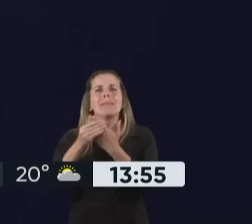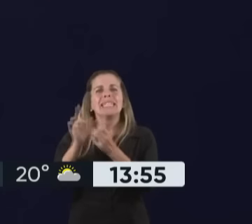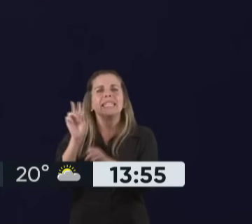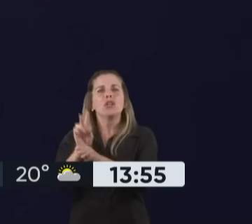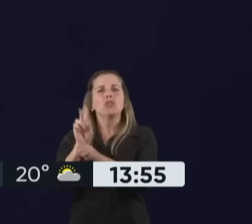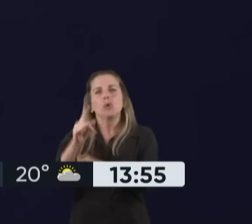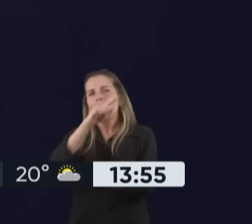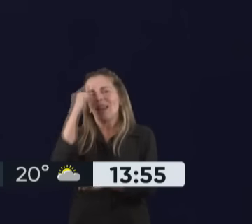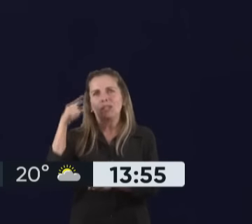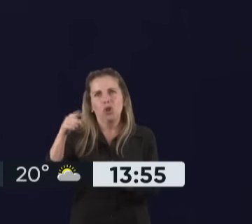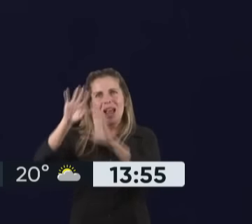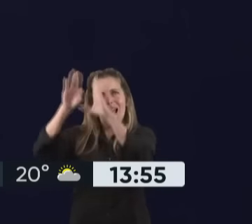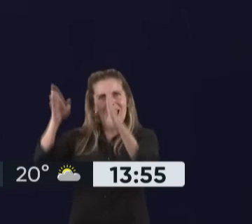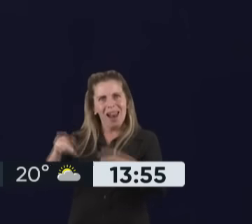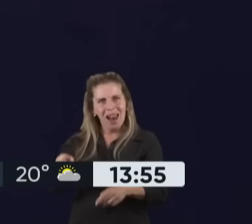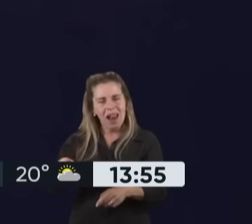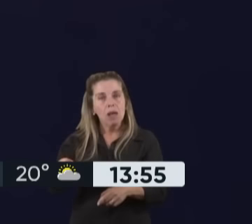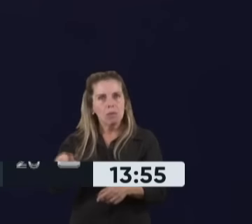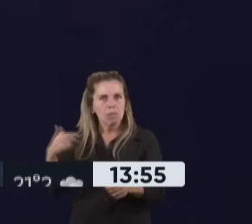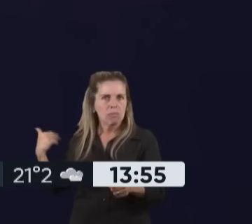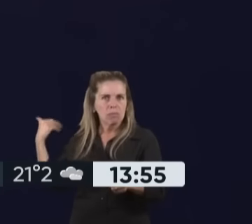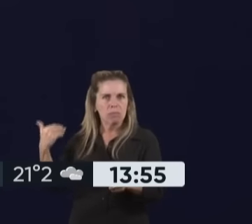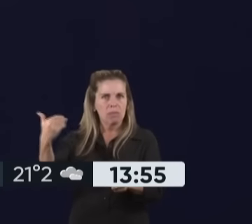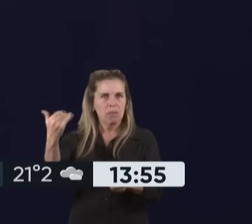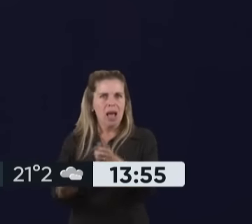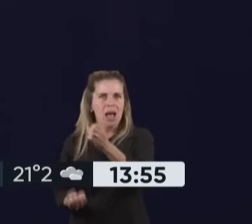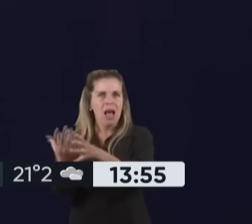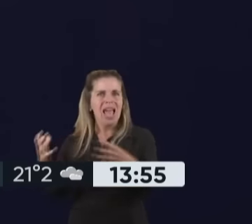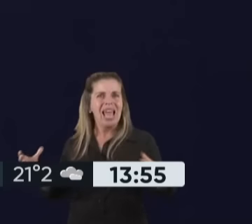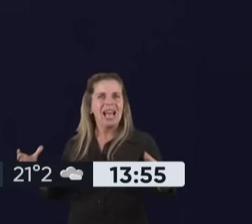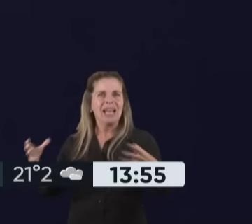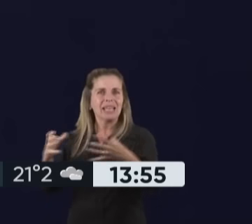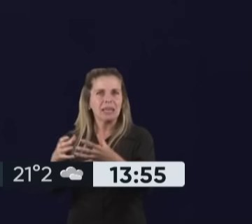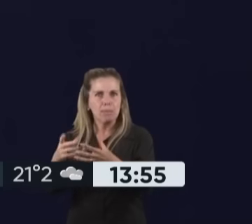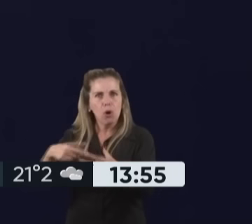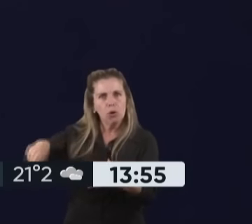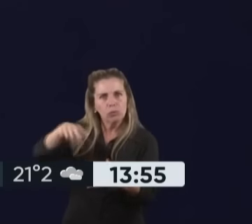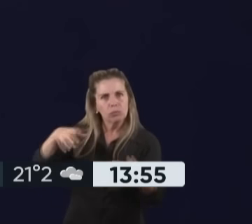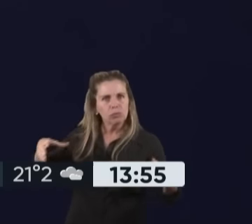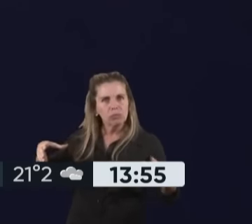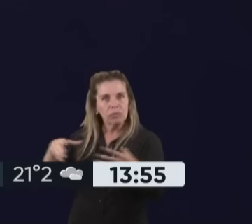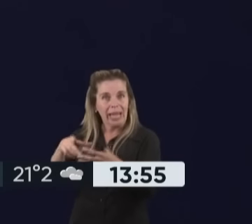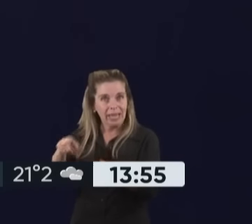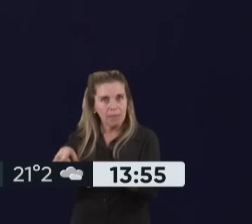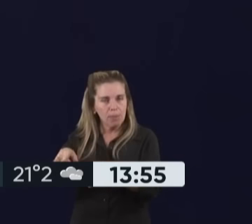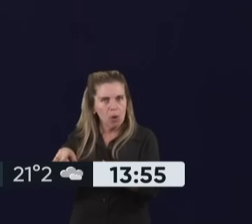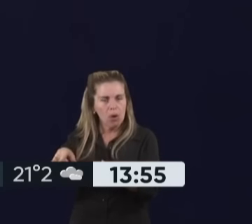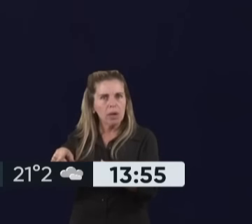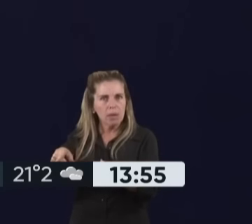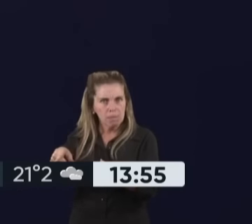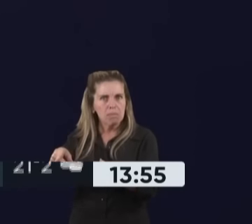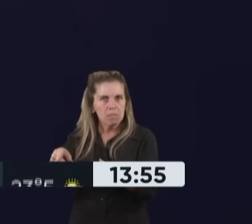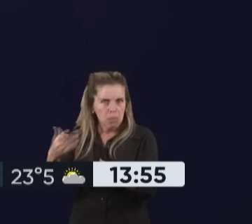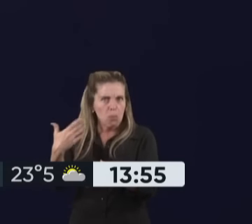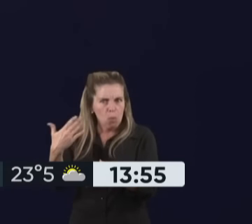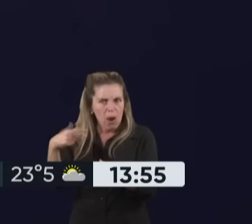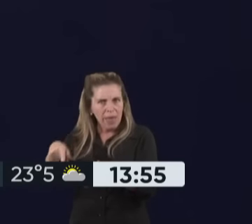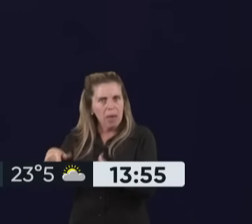Nacional construyó un equipo que podía y puede y